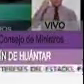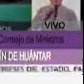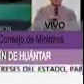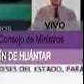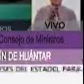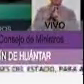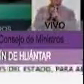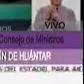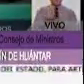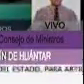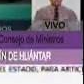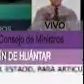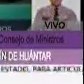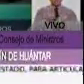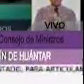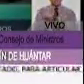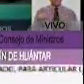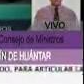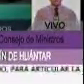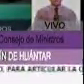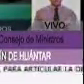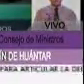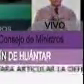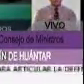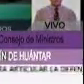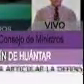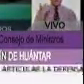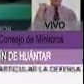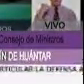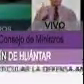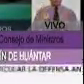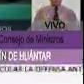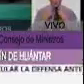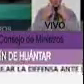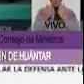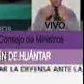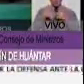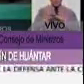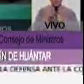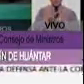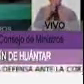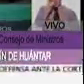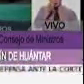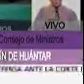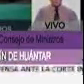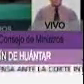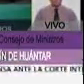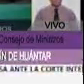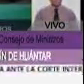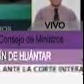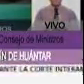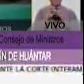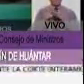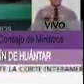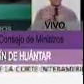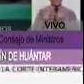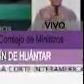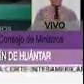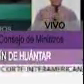prime y presida los acontecimientos que desde el día de ayer estamos viendo en el país. En relación al